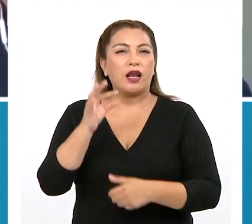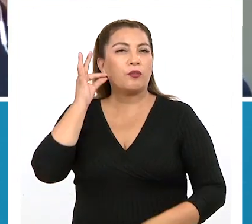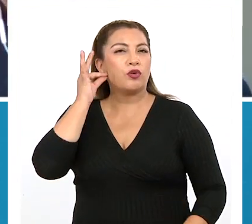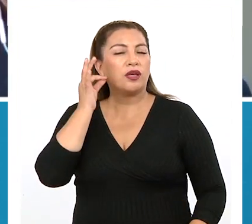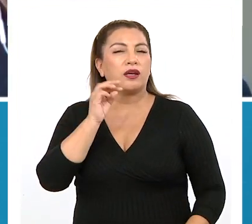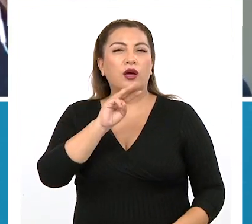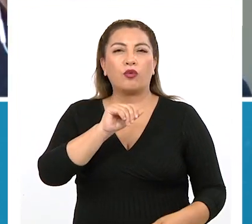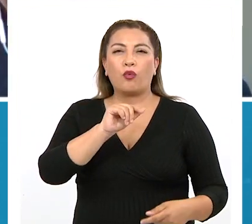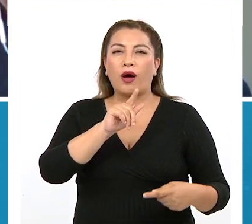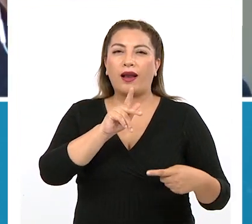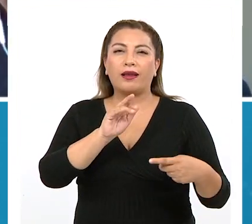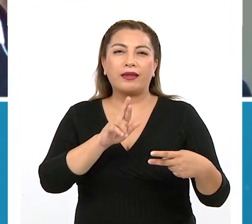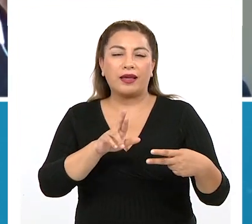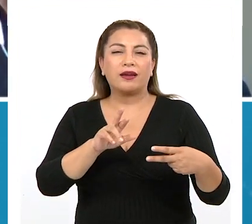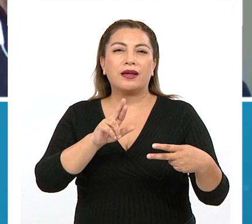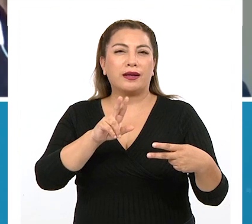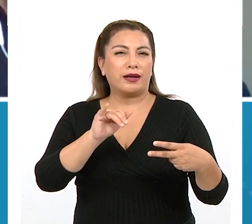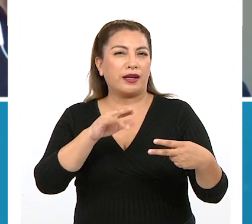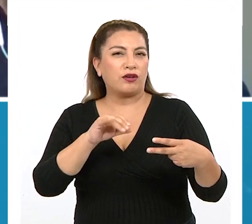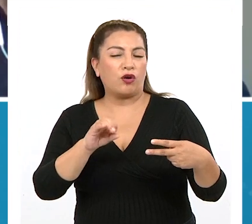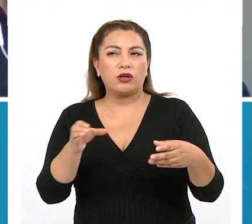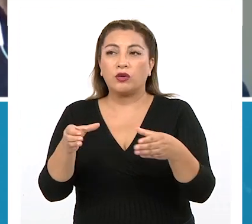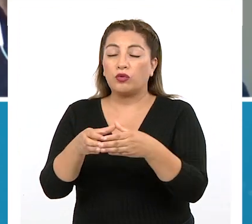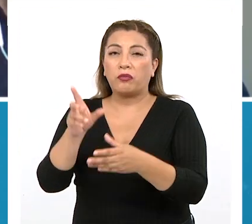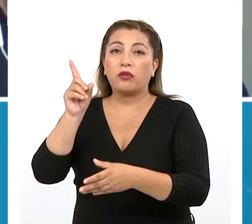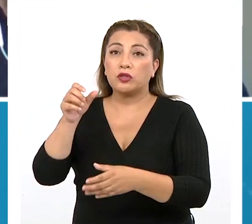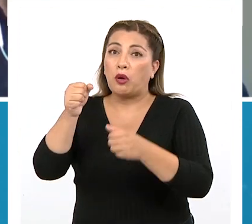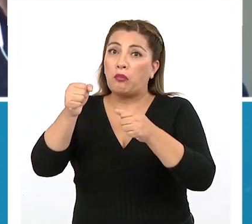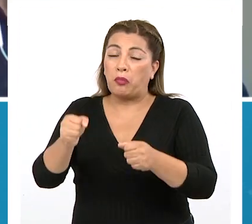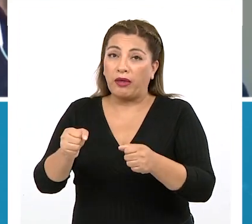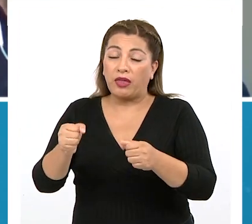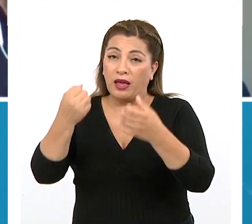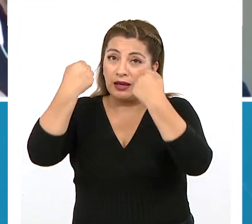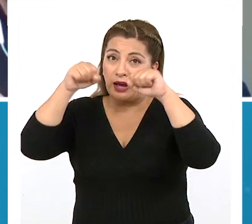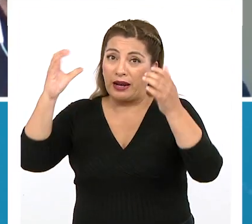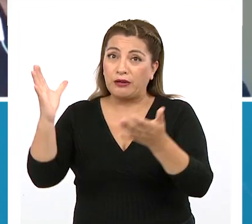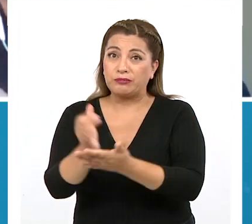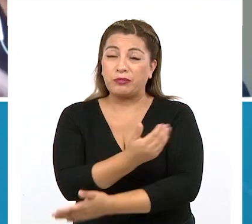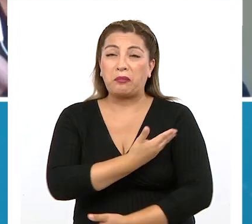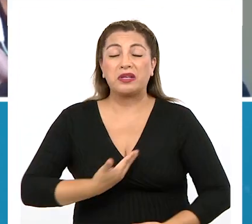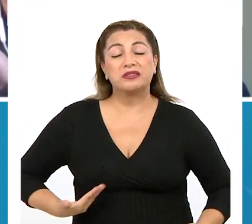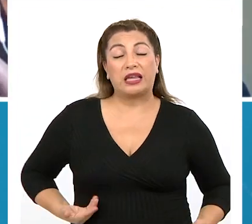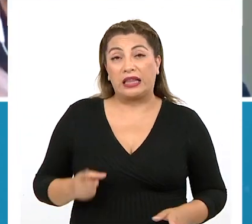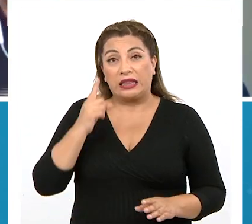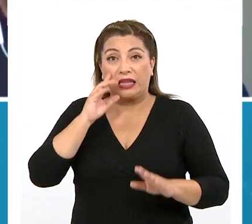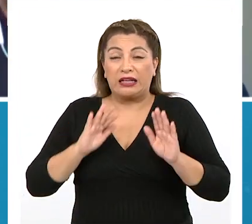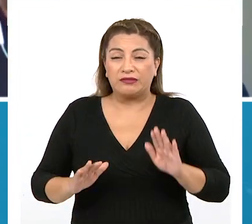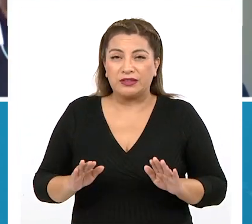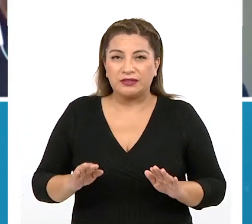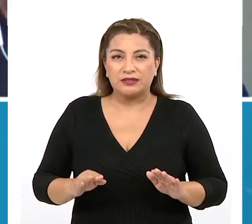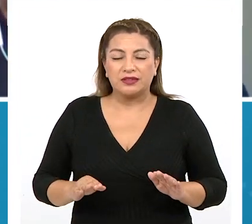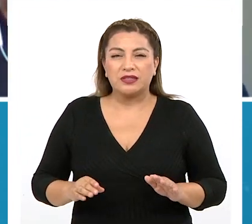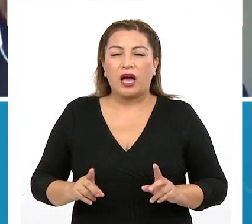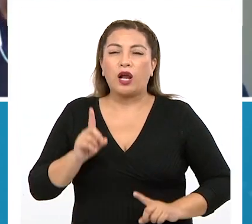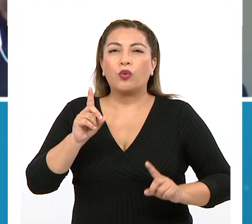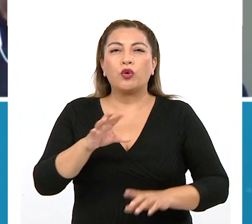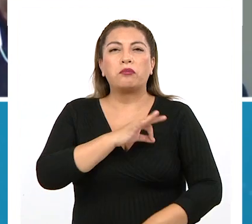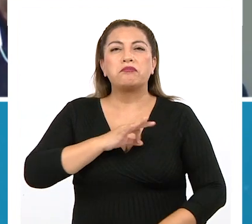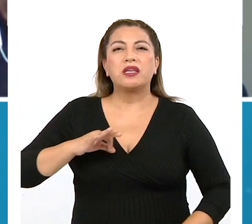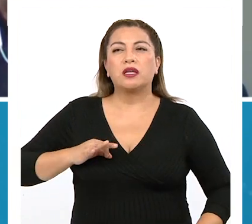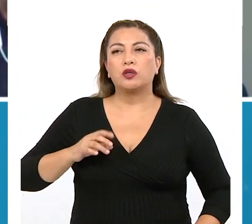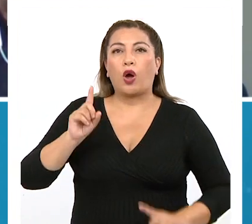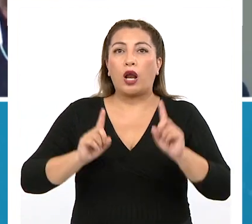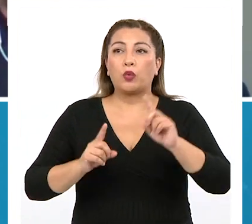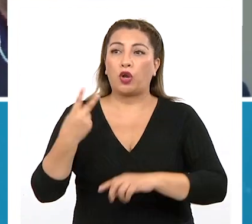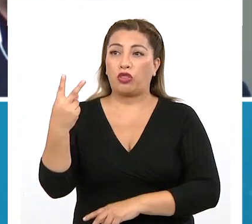Walker con el sector de la derecha, que sin duda puede ganar la próxima presidencial. Acá se ganó quizás un puesto de ministro para uno de los dos, sino los